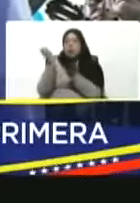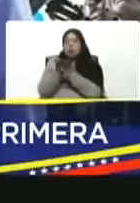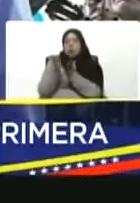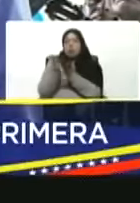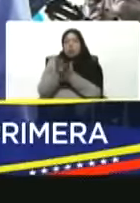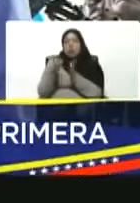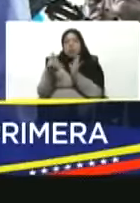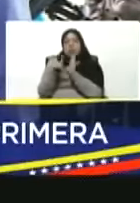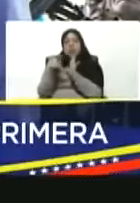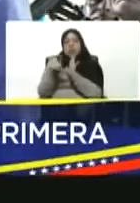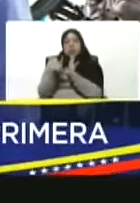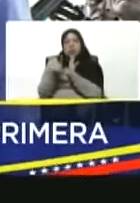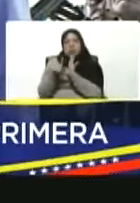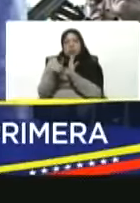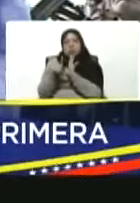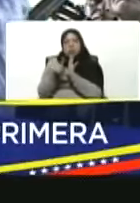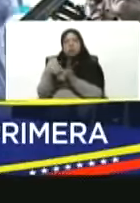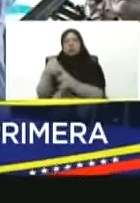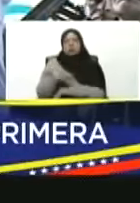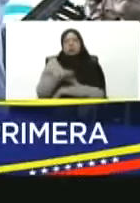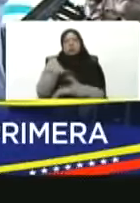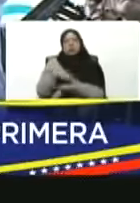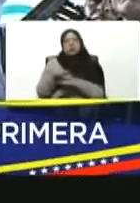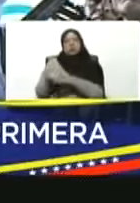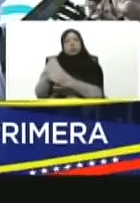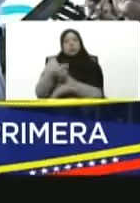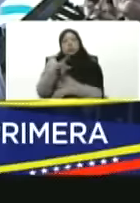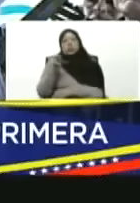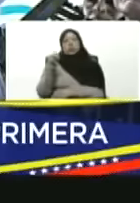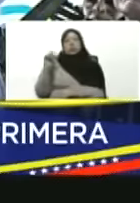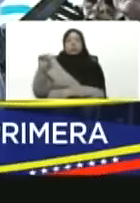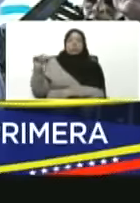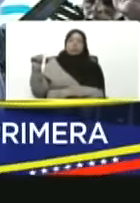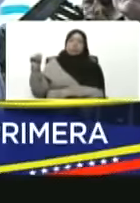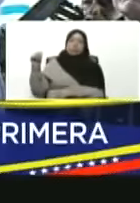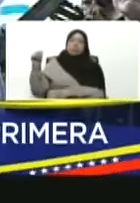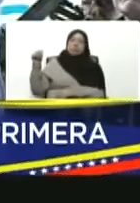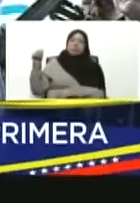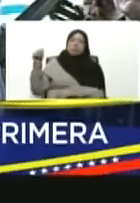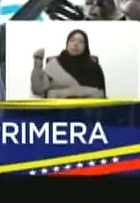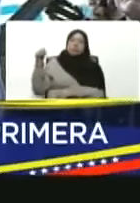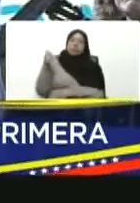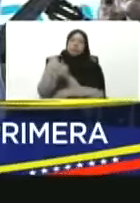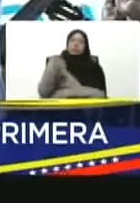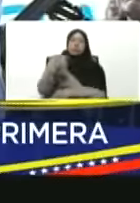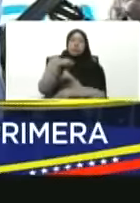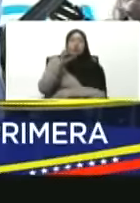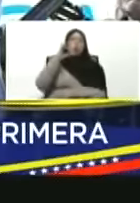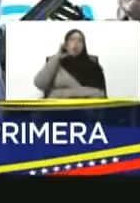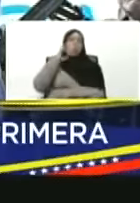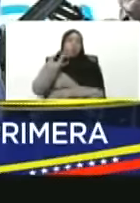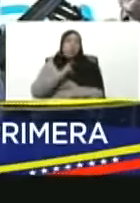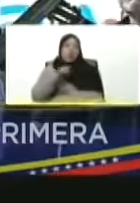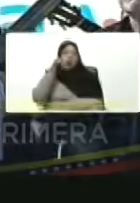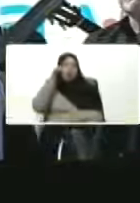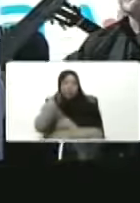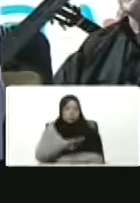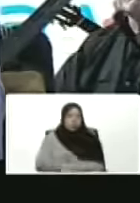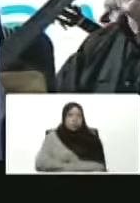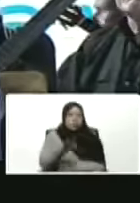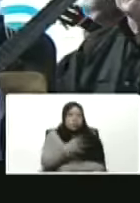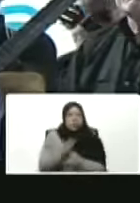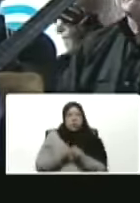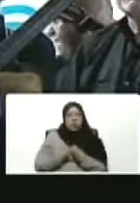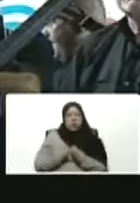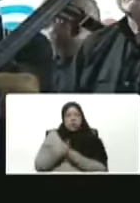a los liceos, y decir como hace 30 años: el huracán bolivariano está vivo